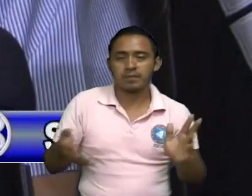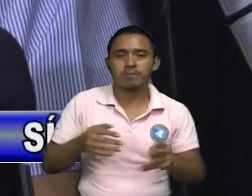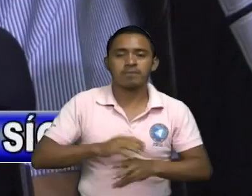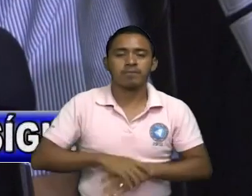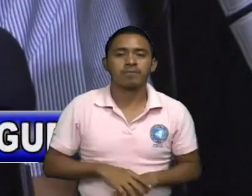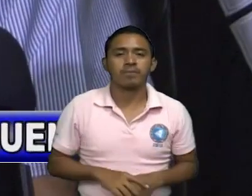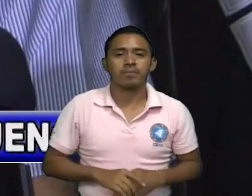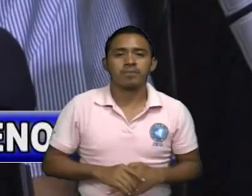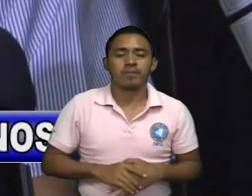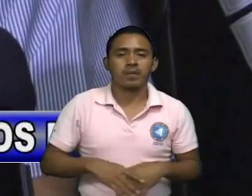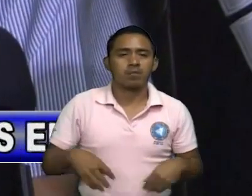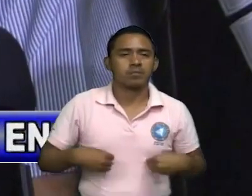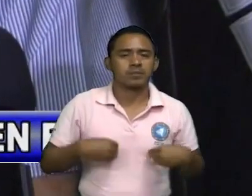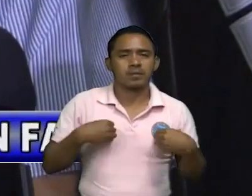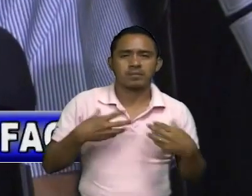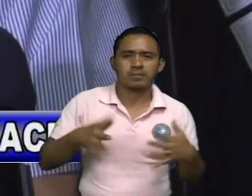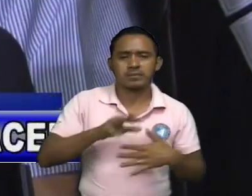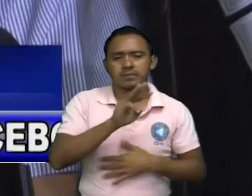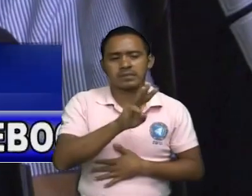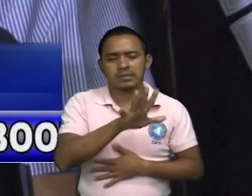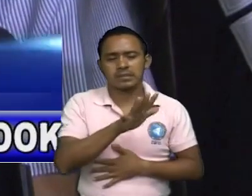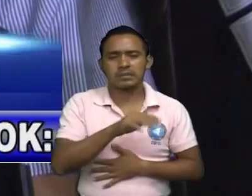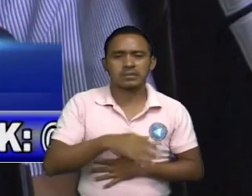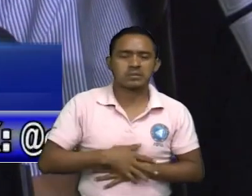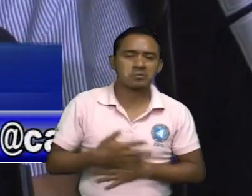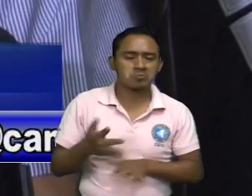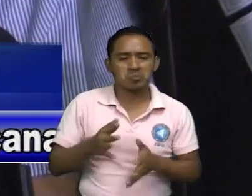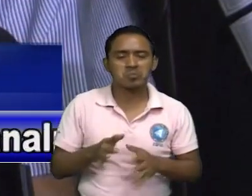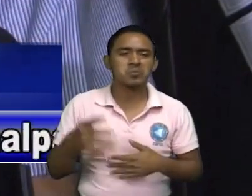superior, ¿no? Huigalpa anda en 35 y décimas